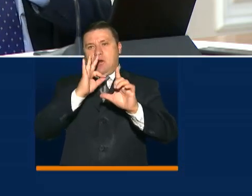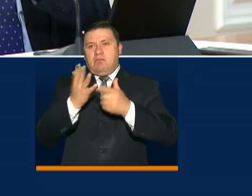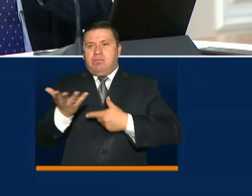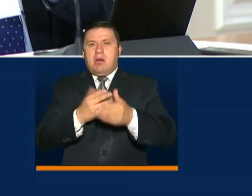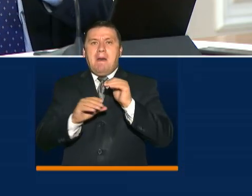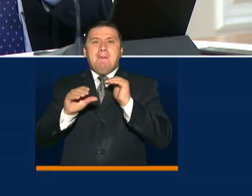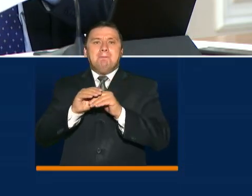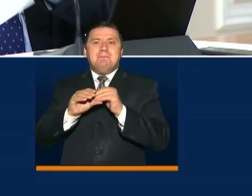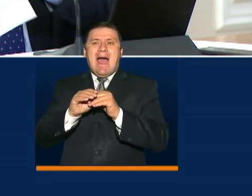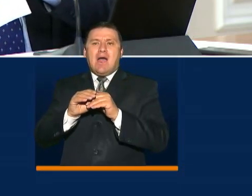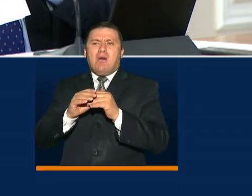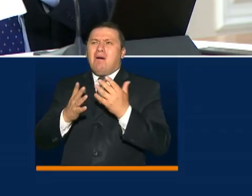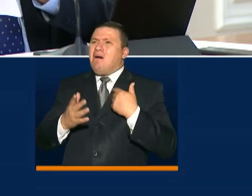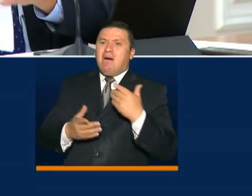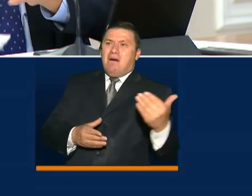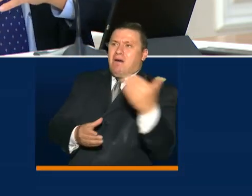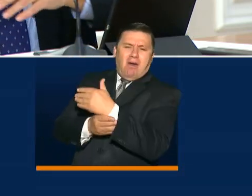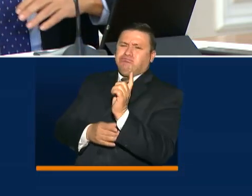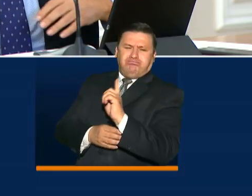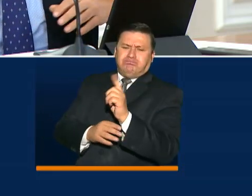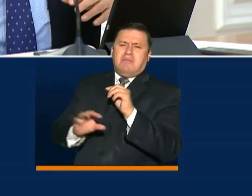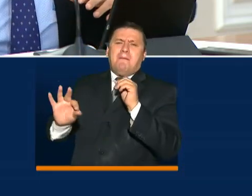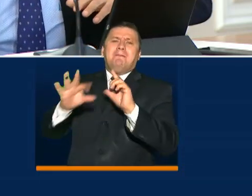del banco de su predilección.